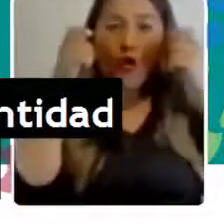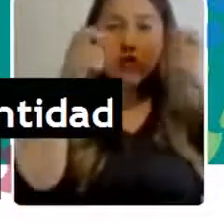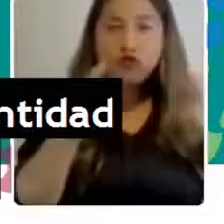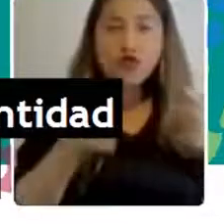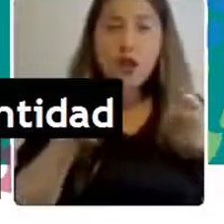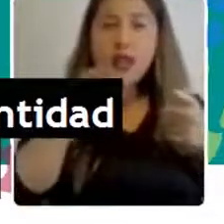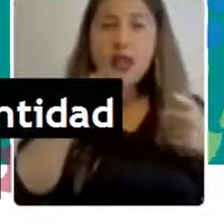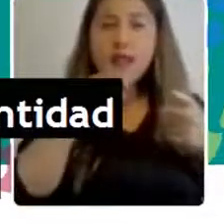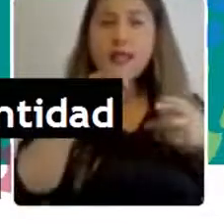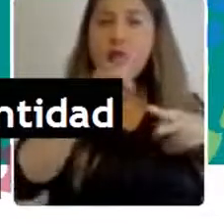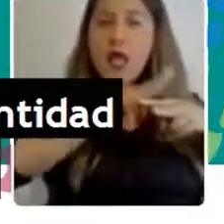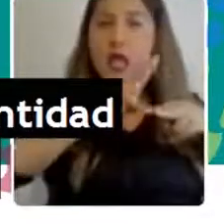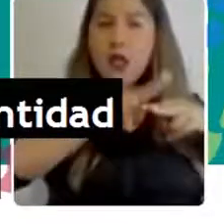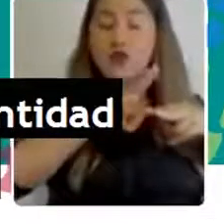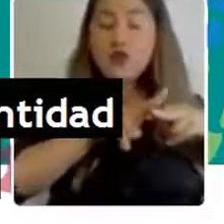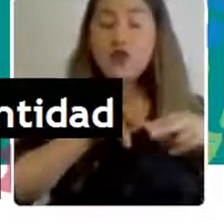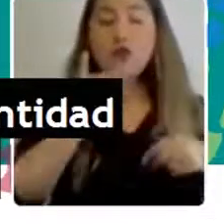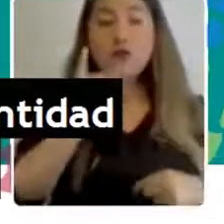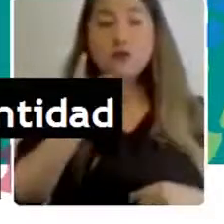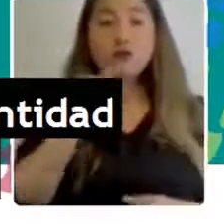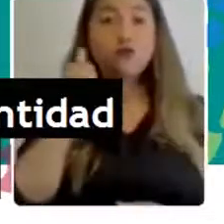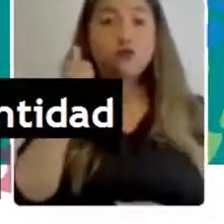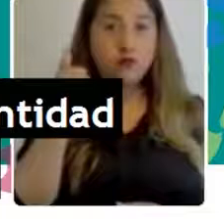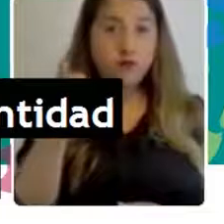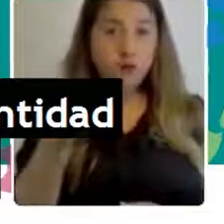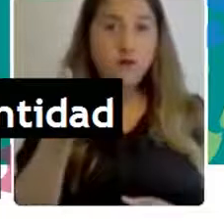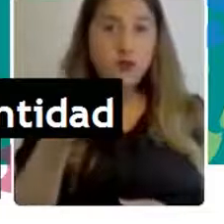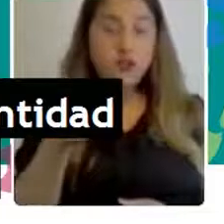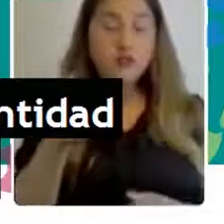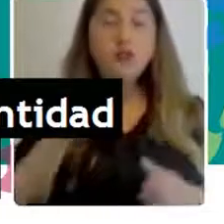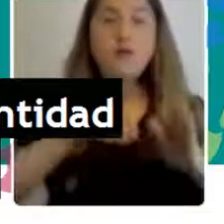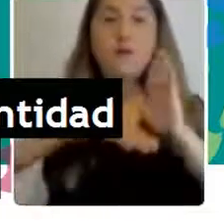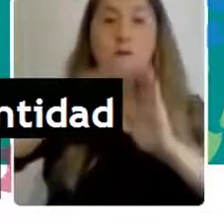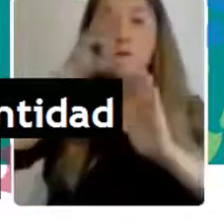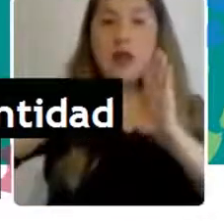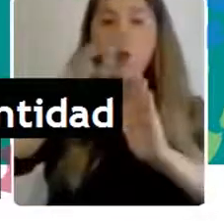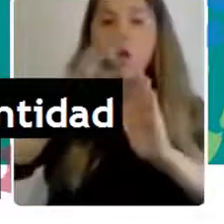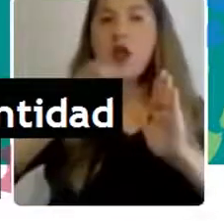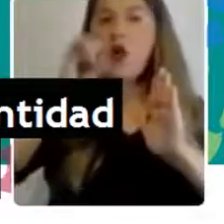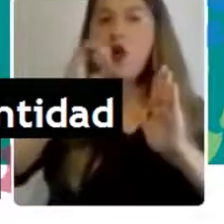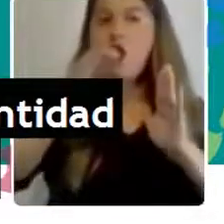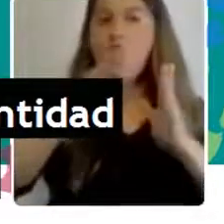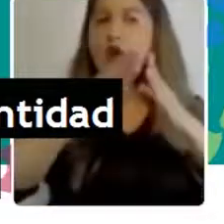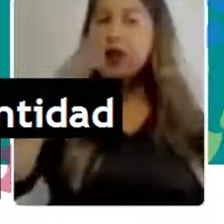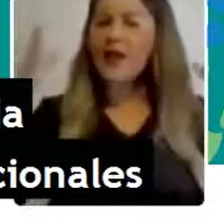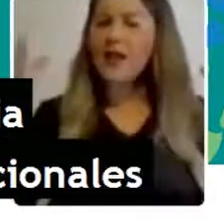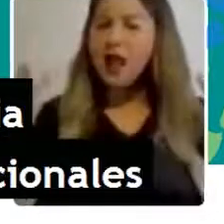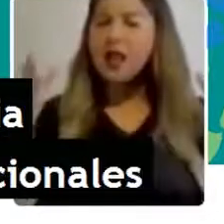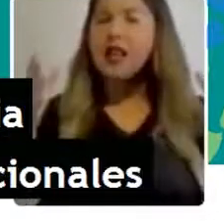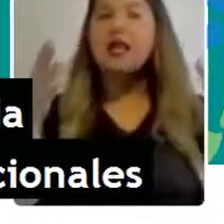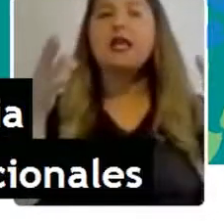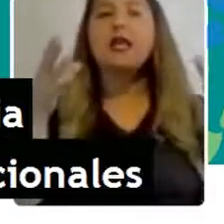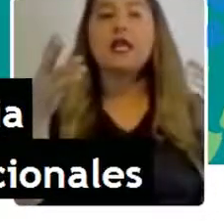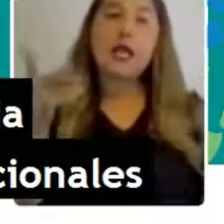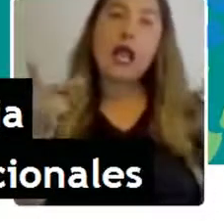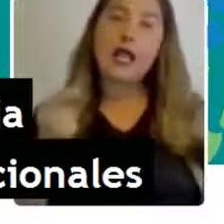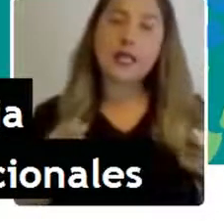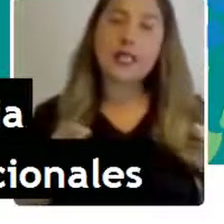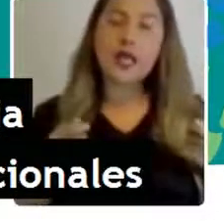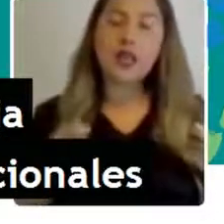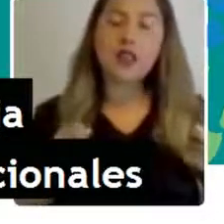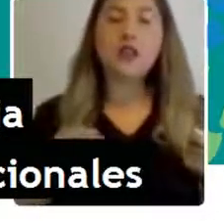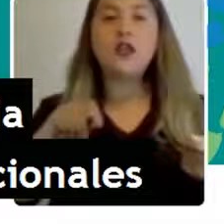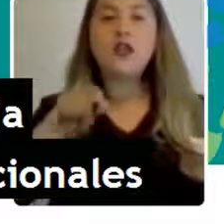cierto, la mayoría o la gran cantidad de las políticas públicas en general son políticas informadas